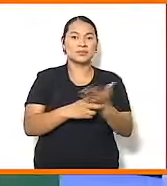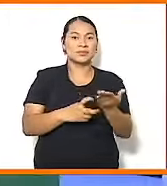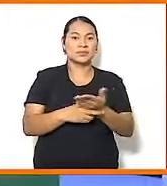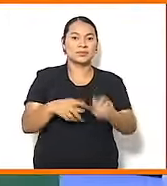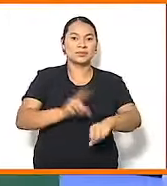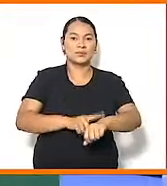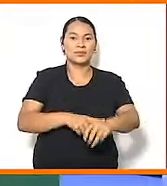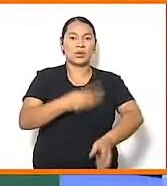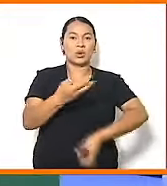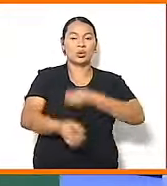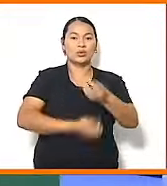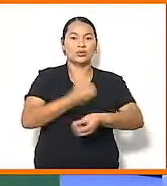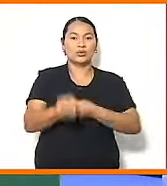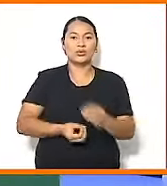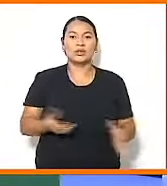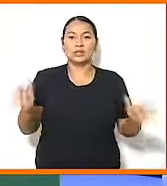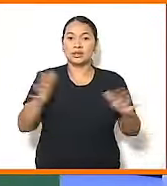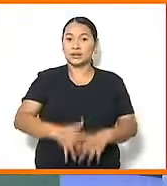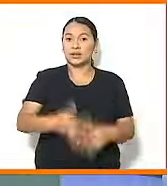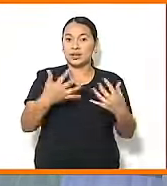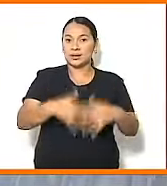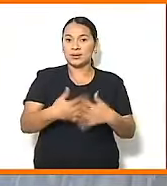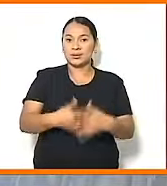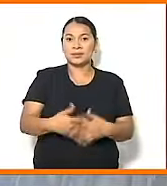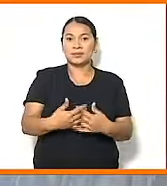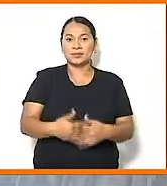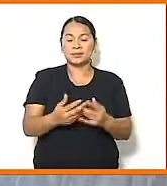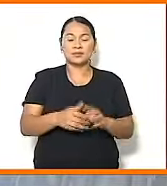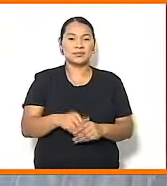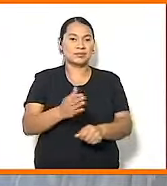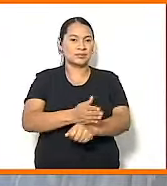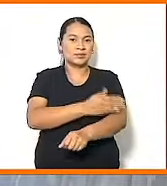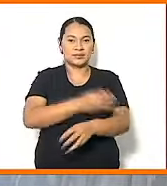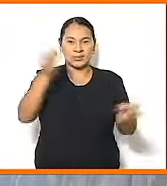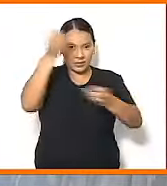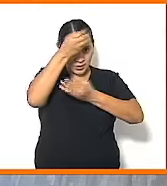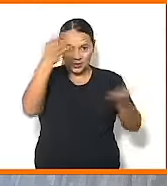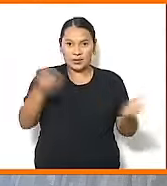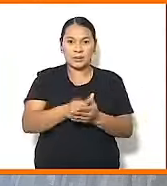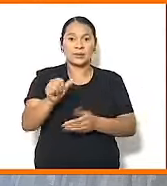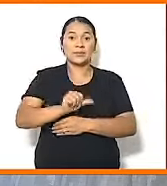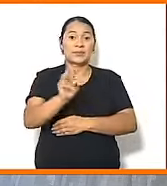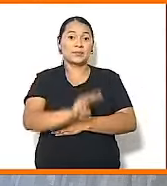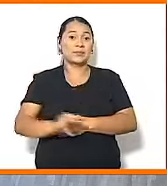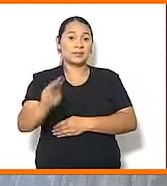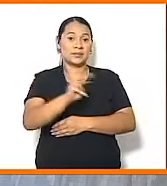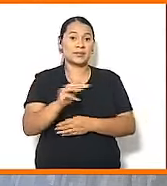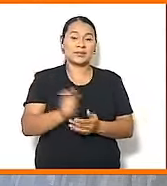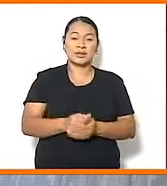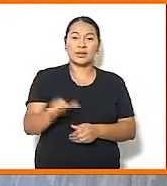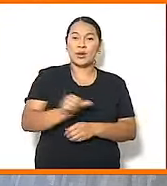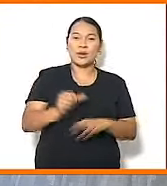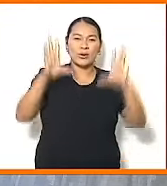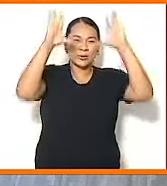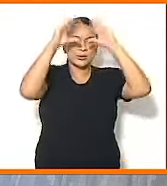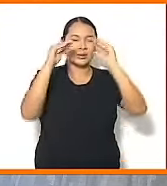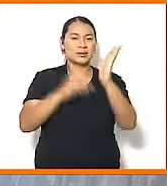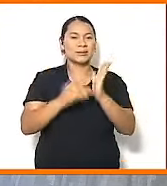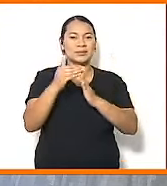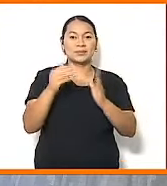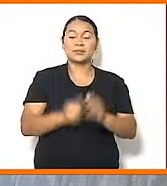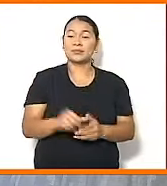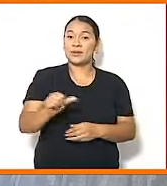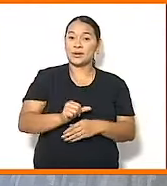iniciar incorporando nuestras esferas al juego, pero antes te comento que hoy es miércoles y es nuestra noche millonaria, la noche